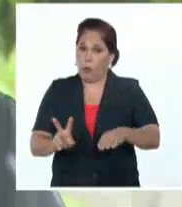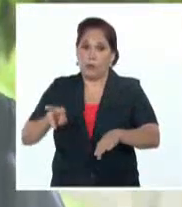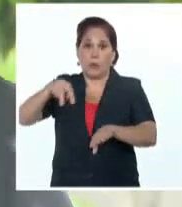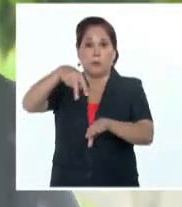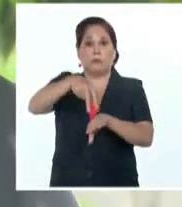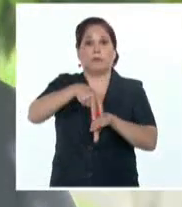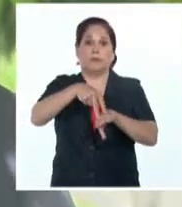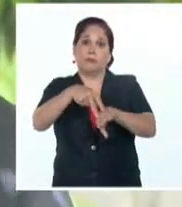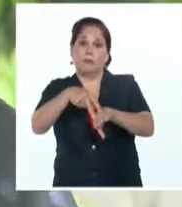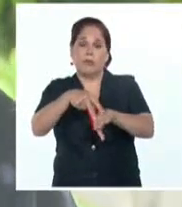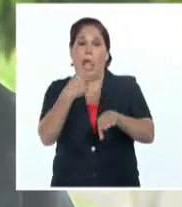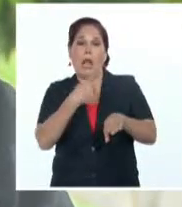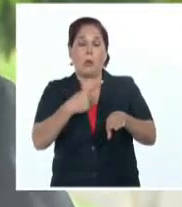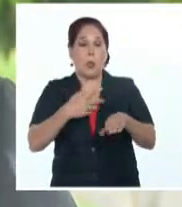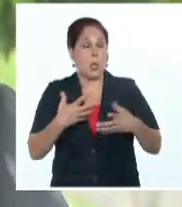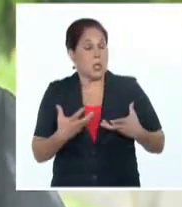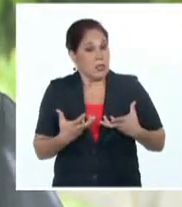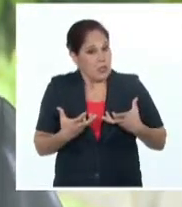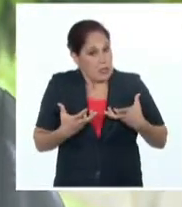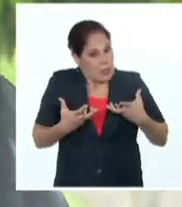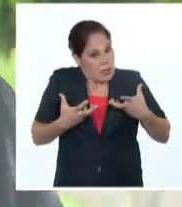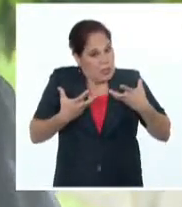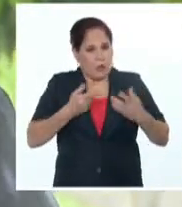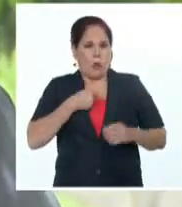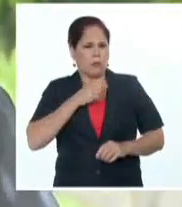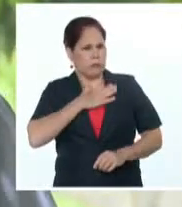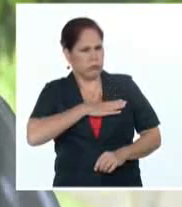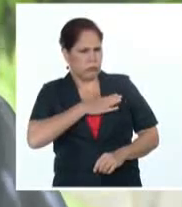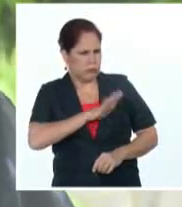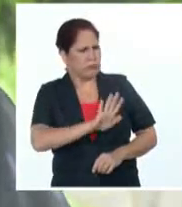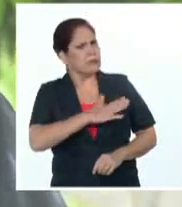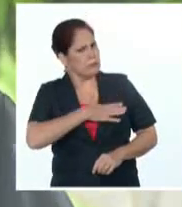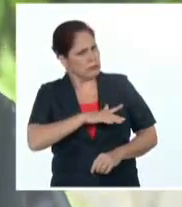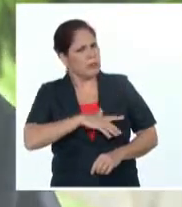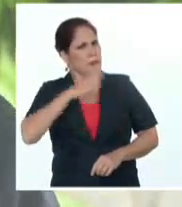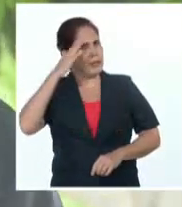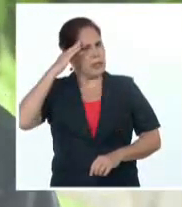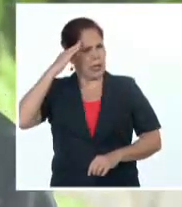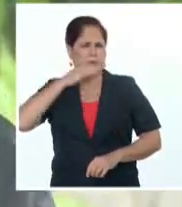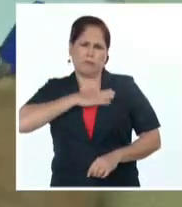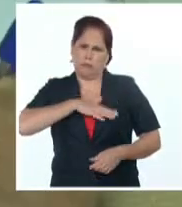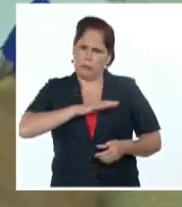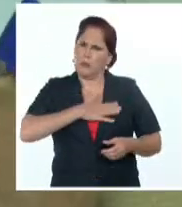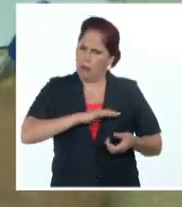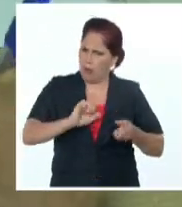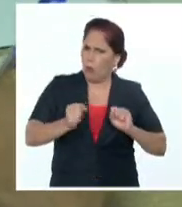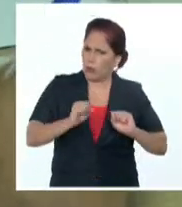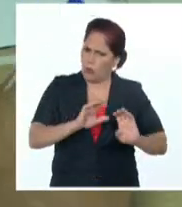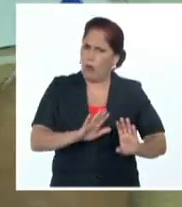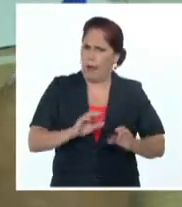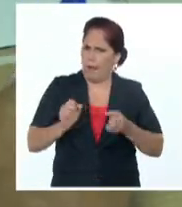Hay unos pasivos, otros impulsivos, pero bueno, tenemos que saber lidiar con ellos.